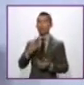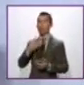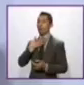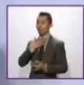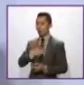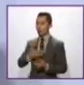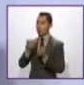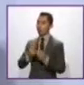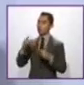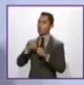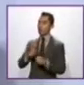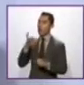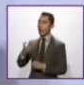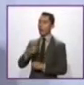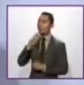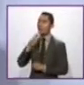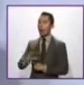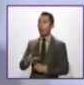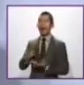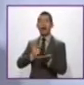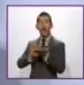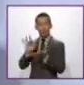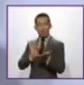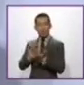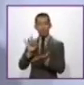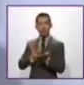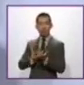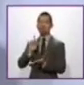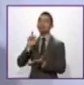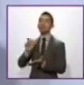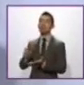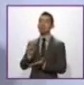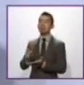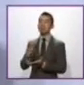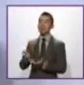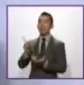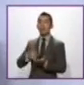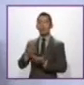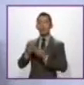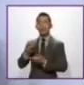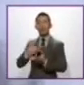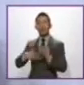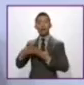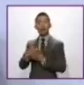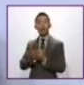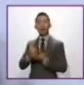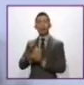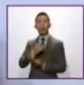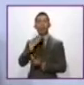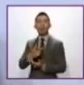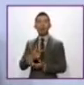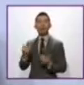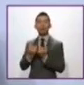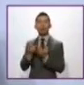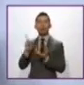justicia social, abrir la fábrica de la generación de riqueza. Vamos a hacer